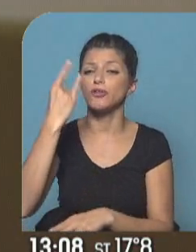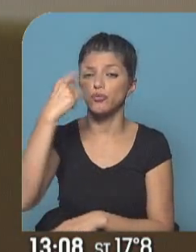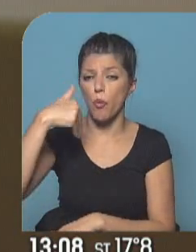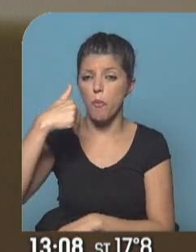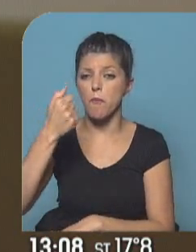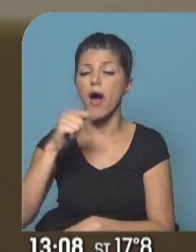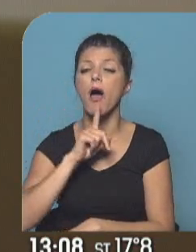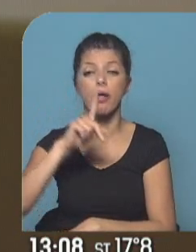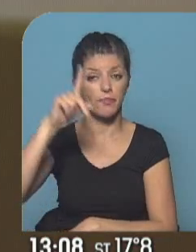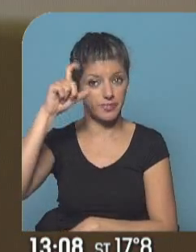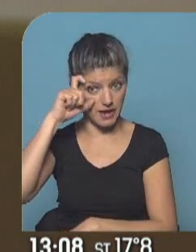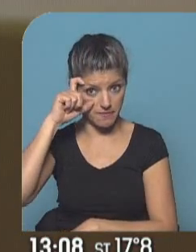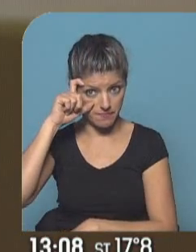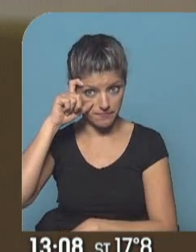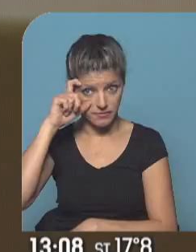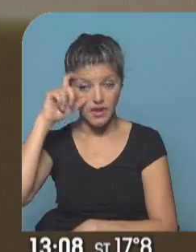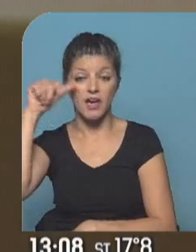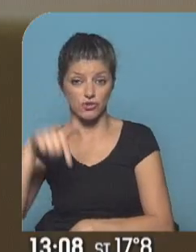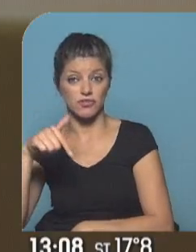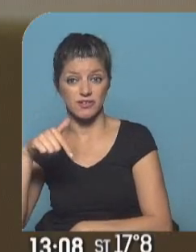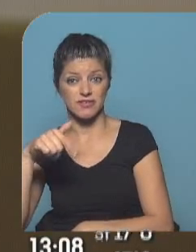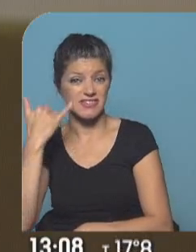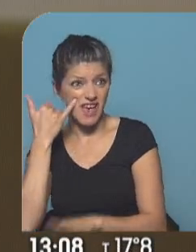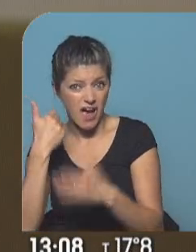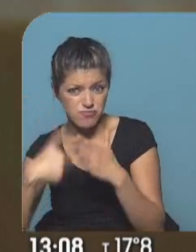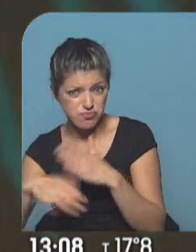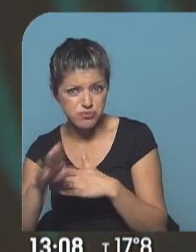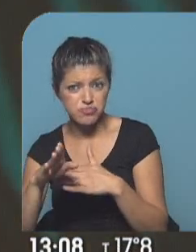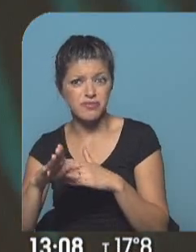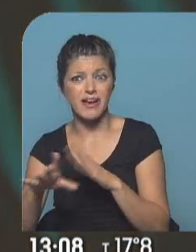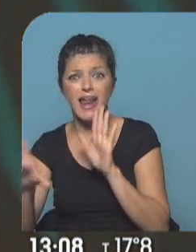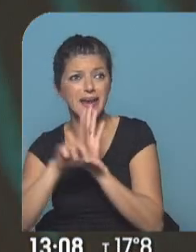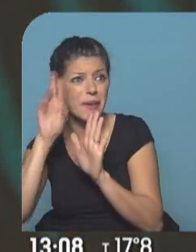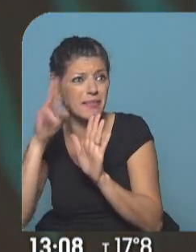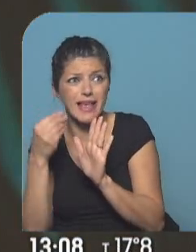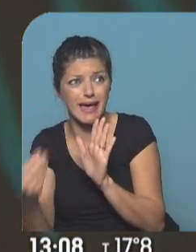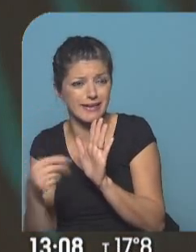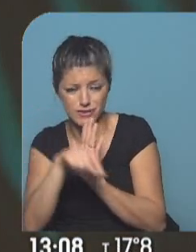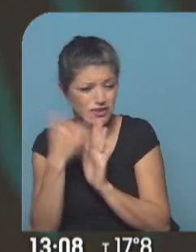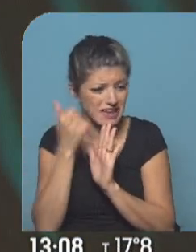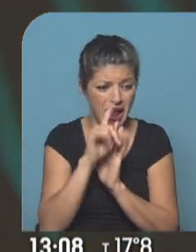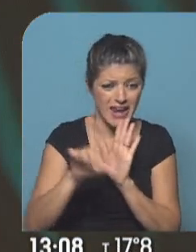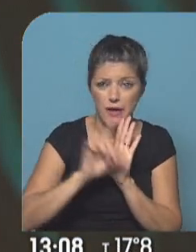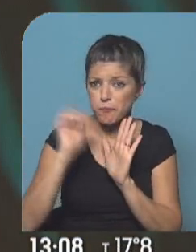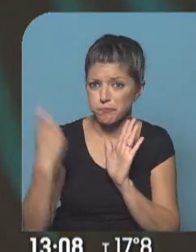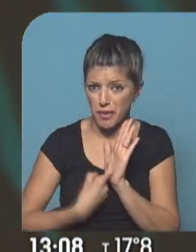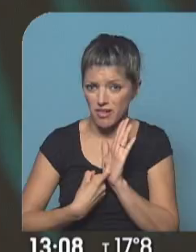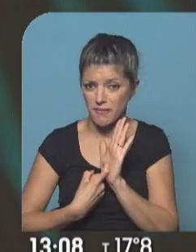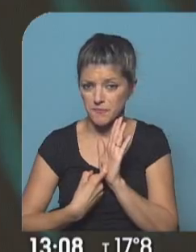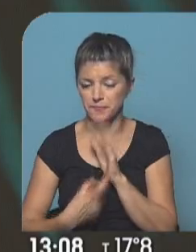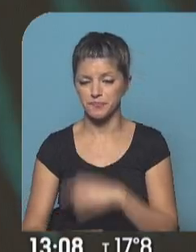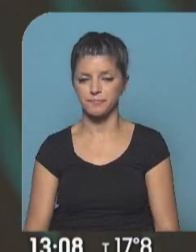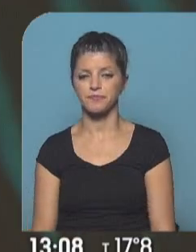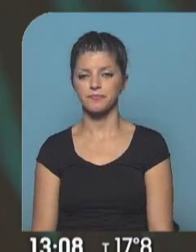Asamblea Nacional Constituyente carece de legitimidad de origen. ¿Qué queda legítimo en Venezuela? Bueno, me parece que lo que pasó en los últimos tiempos es que no